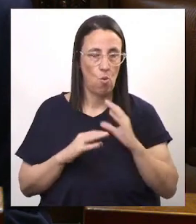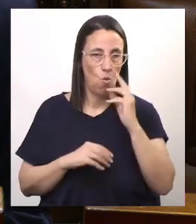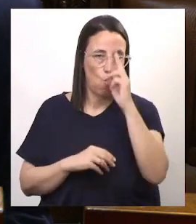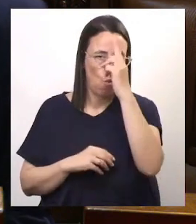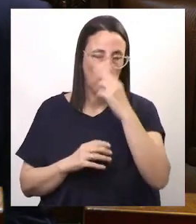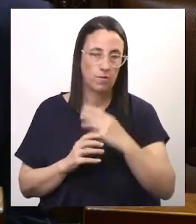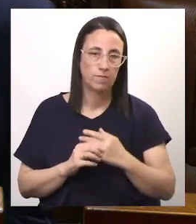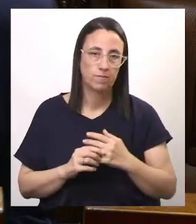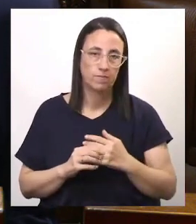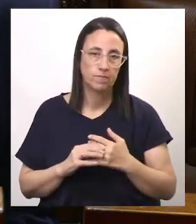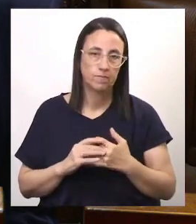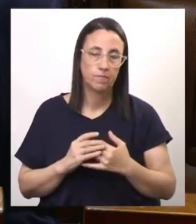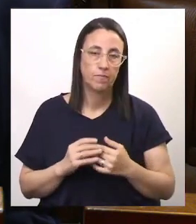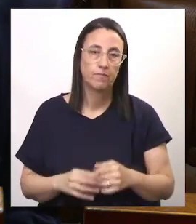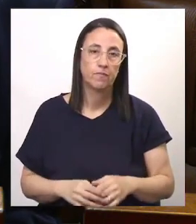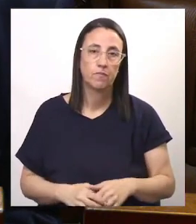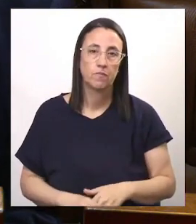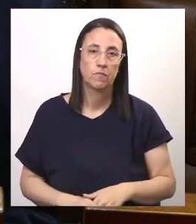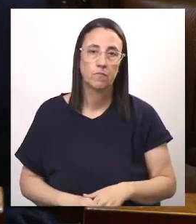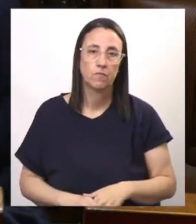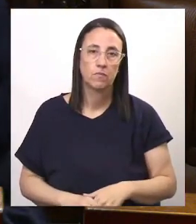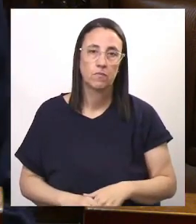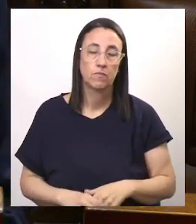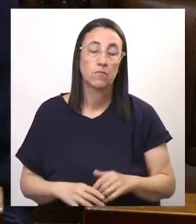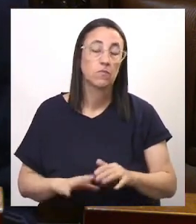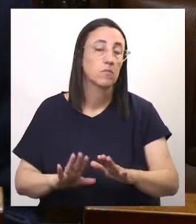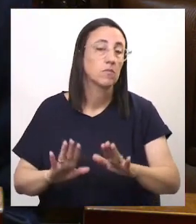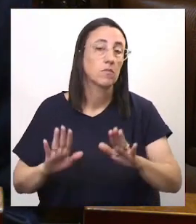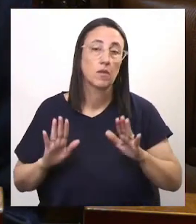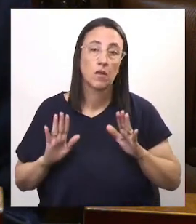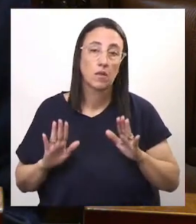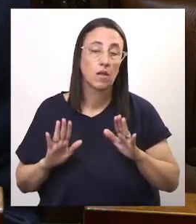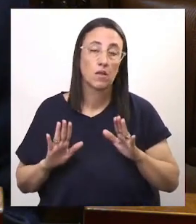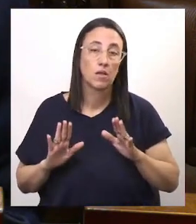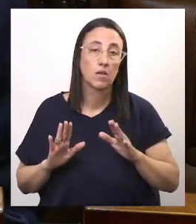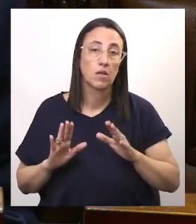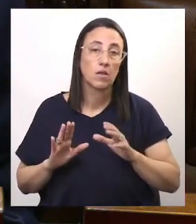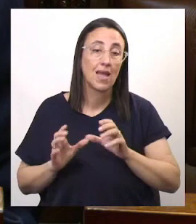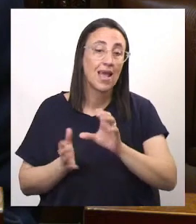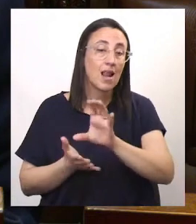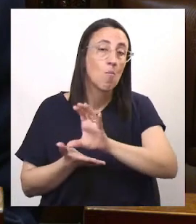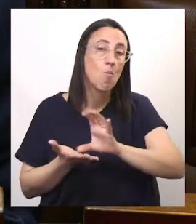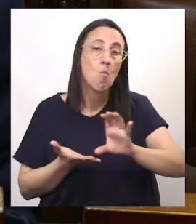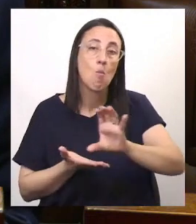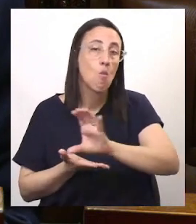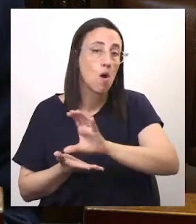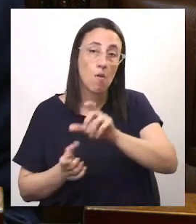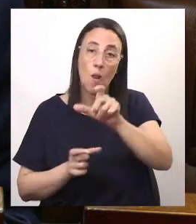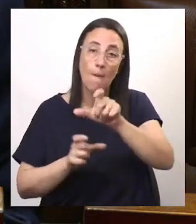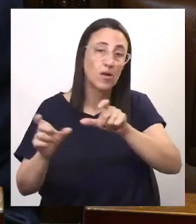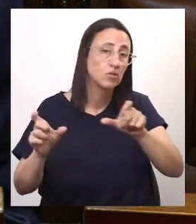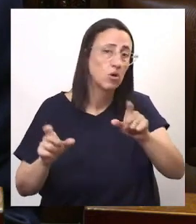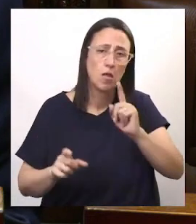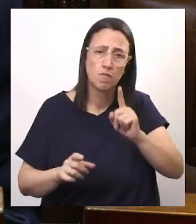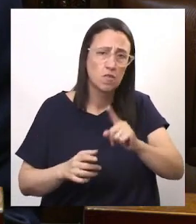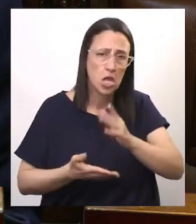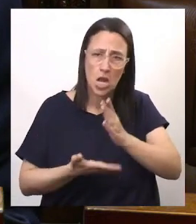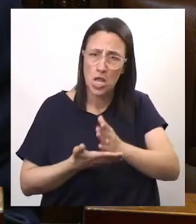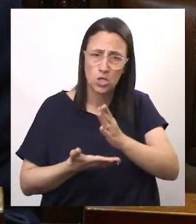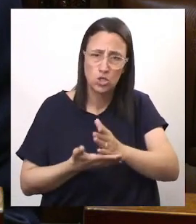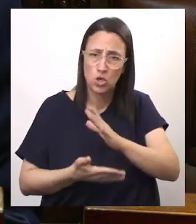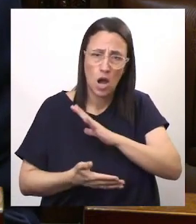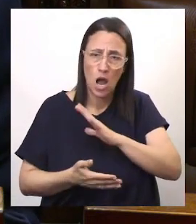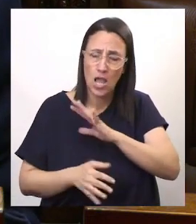En definitiva, el pueblo tiene derecho a expresarse y elegir sus